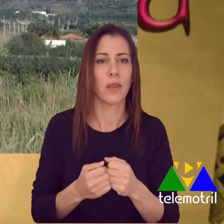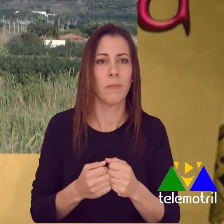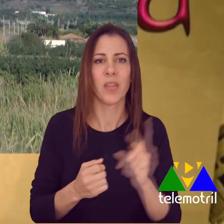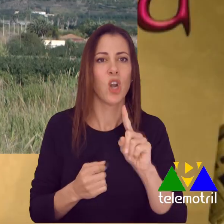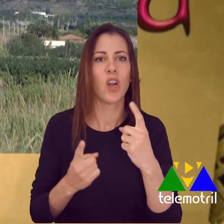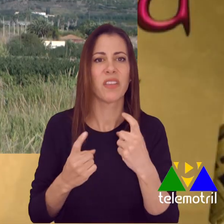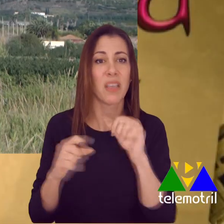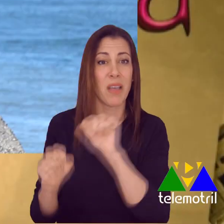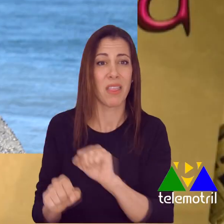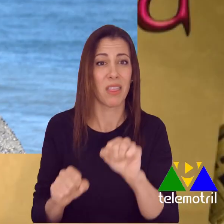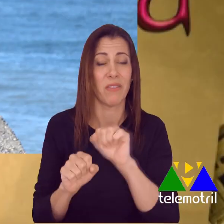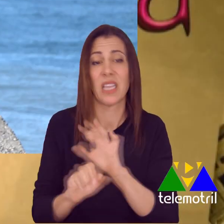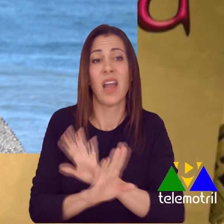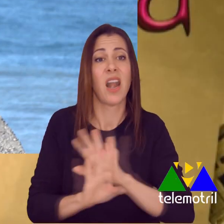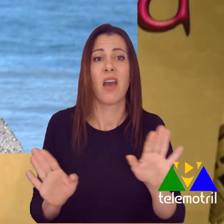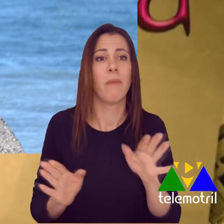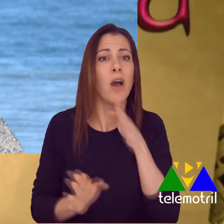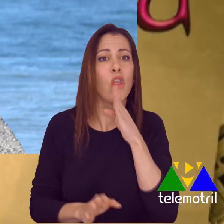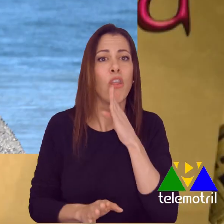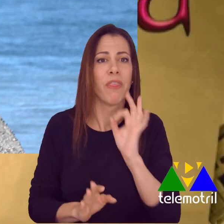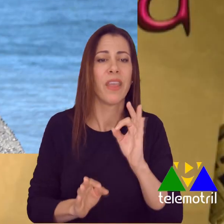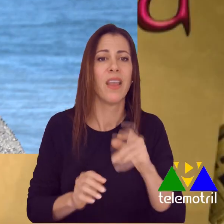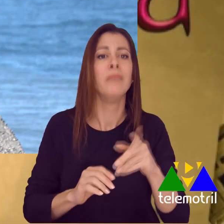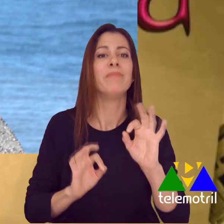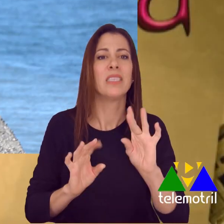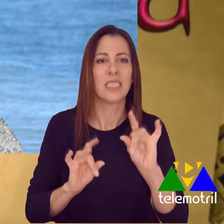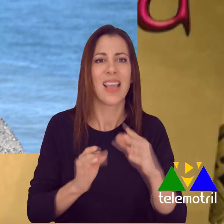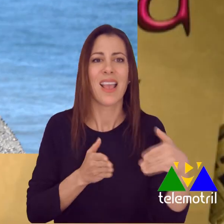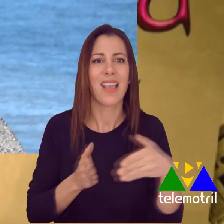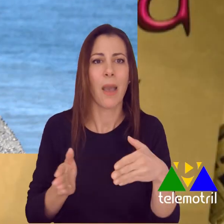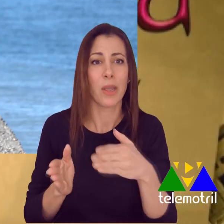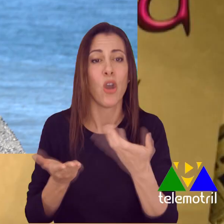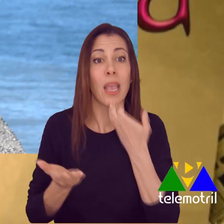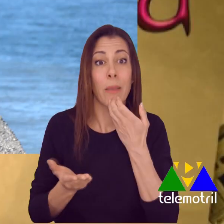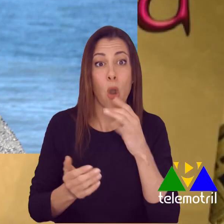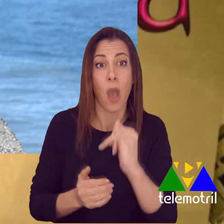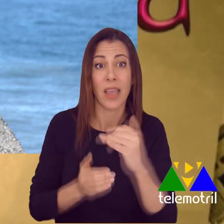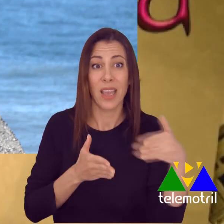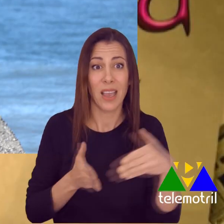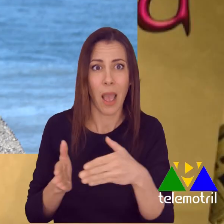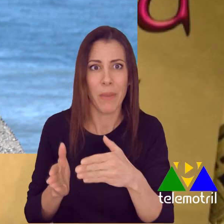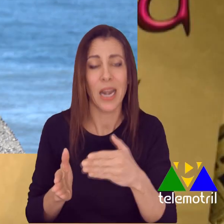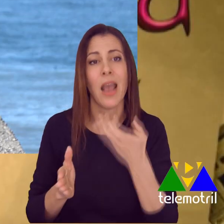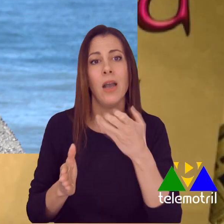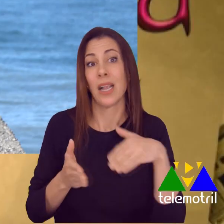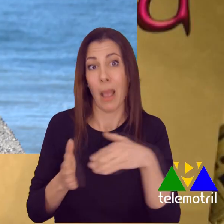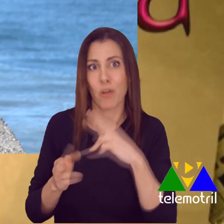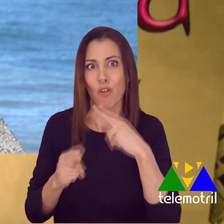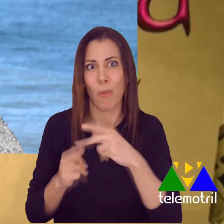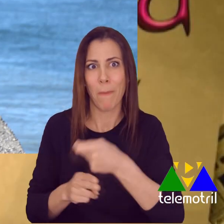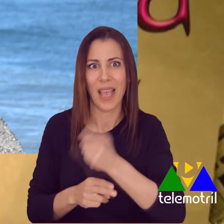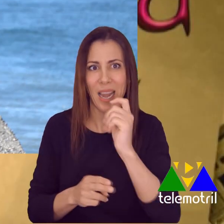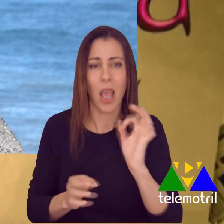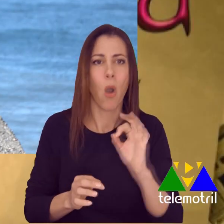no necesitaban defensa nada más que en los caminos. Es decir, si existía un camino, existían las pesquerías de Motril. Las